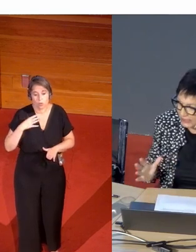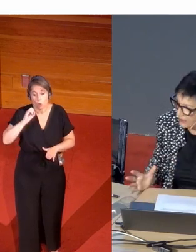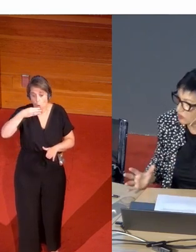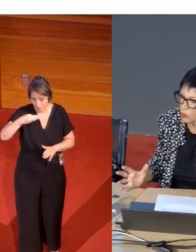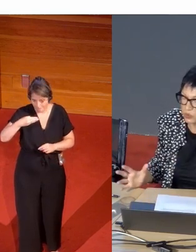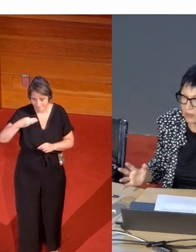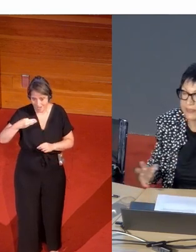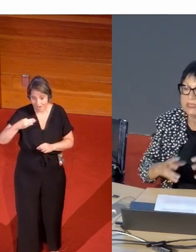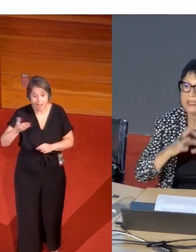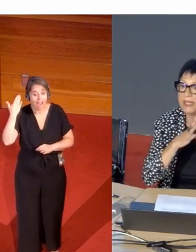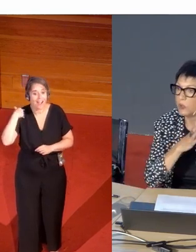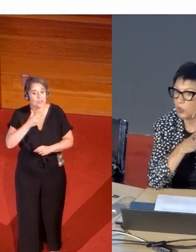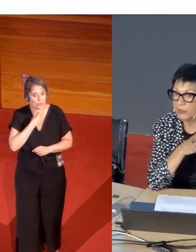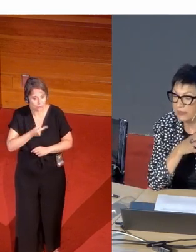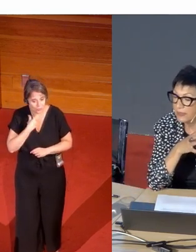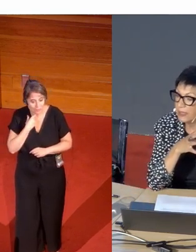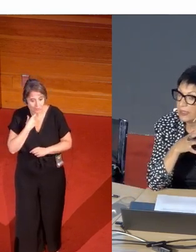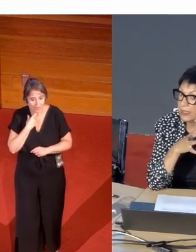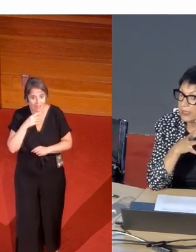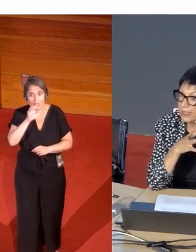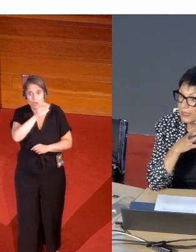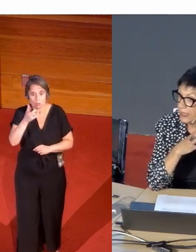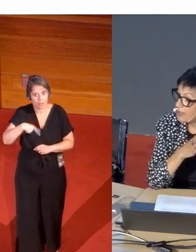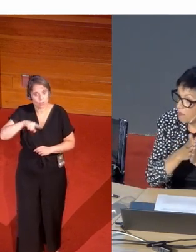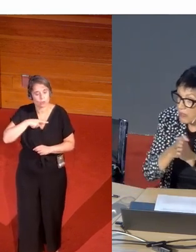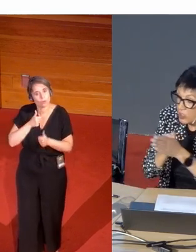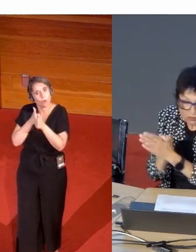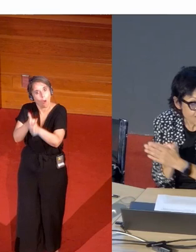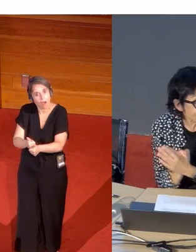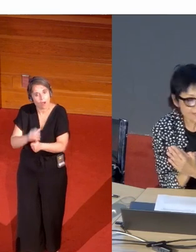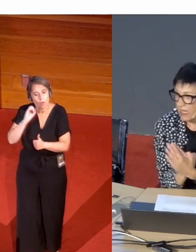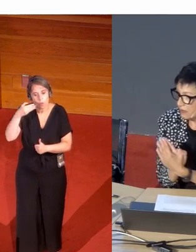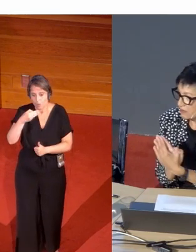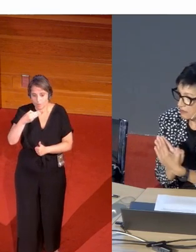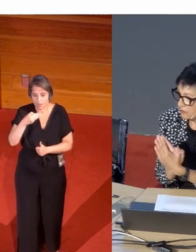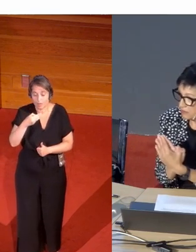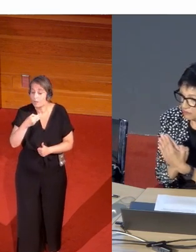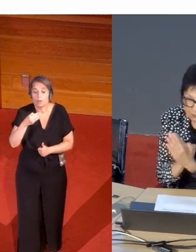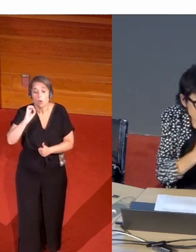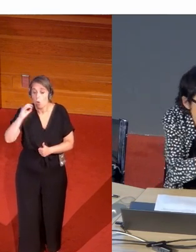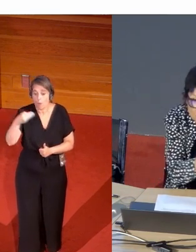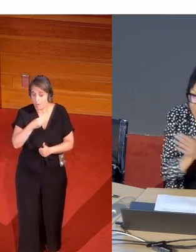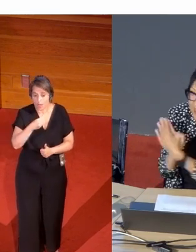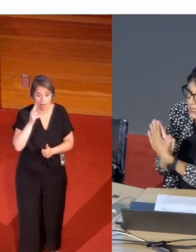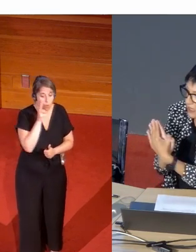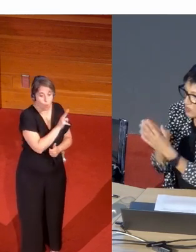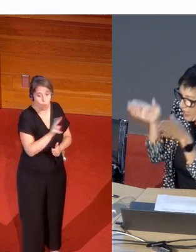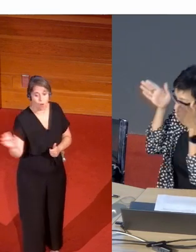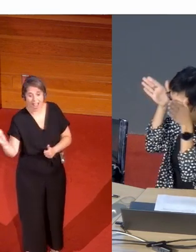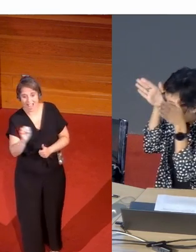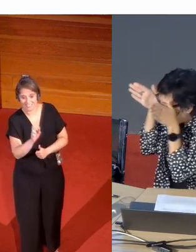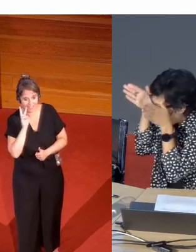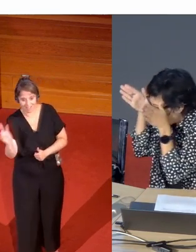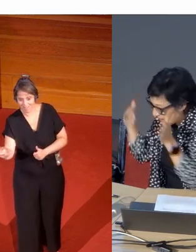que tanto nos gustaba en Europa eh viró a Asia viró a Asia